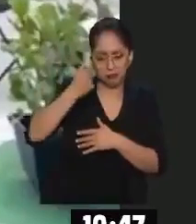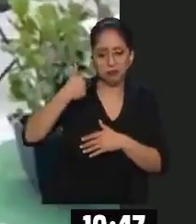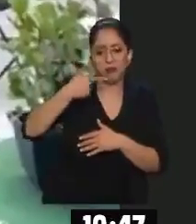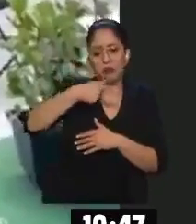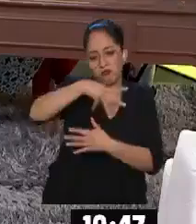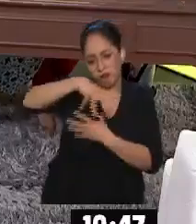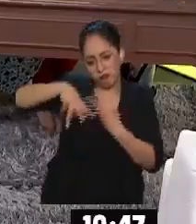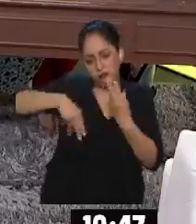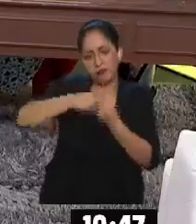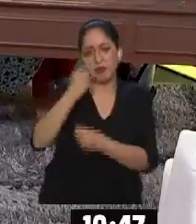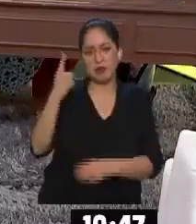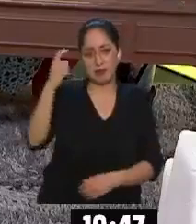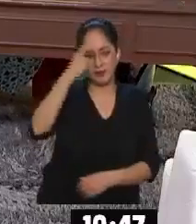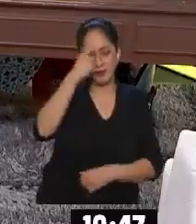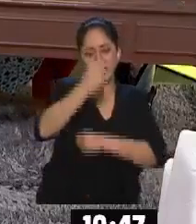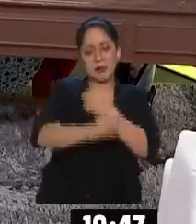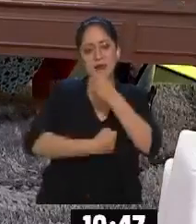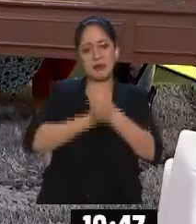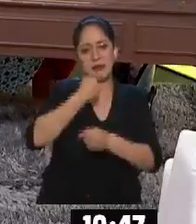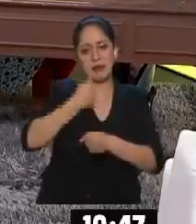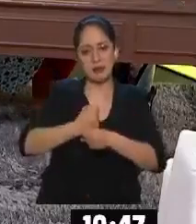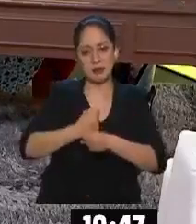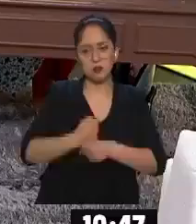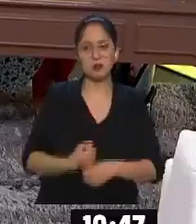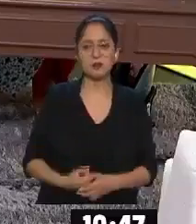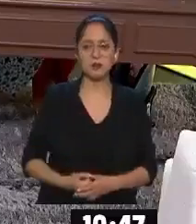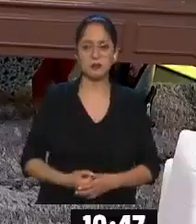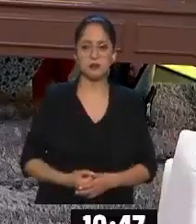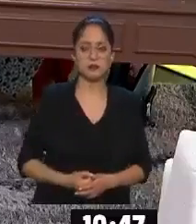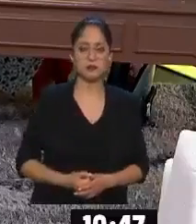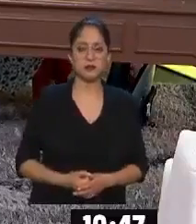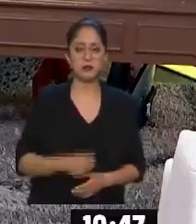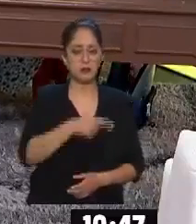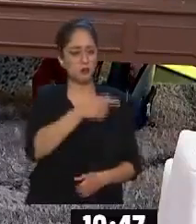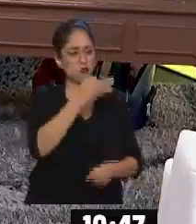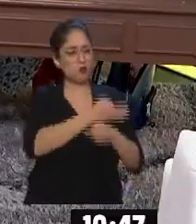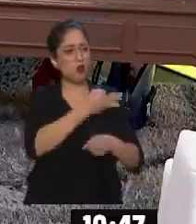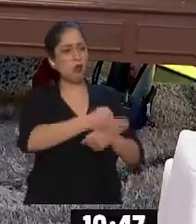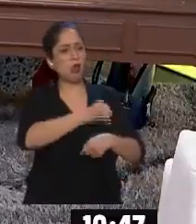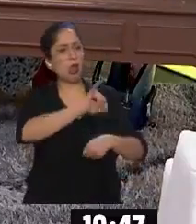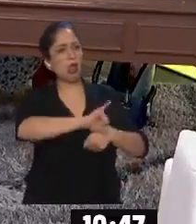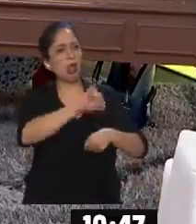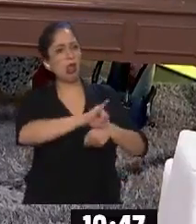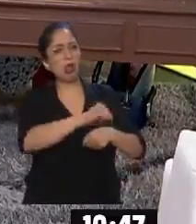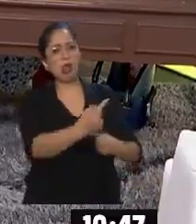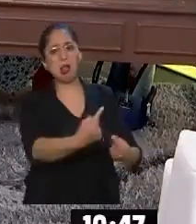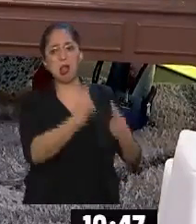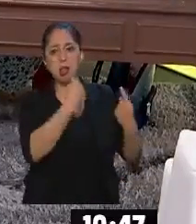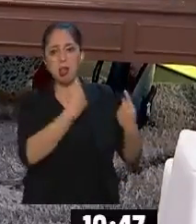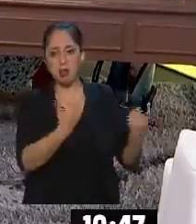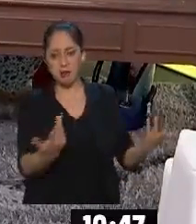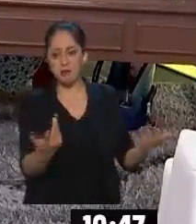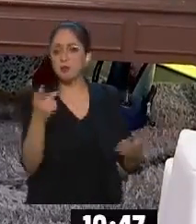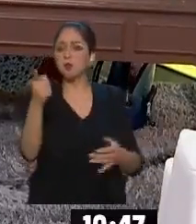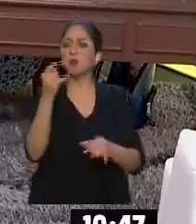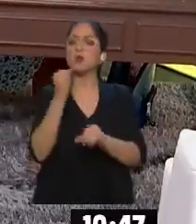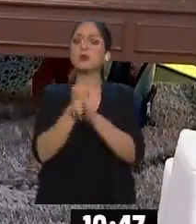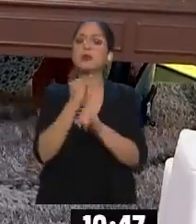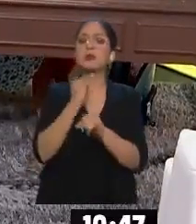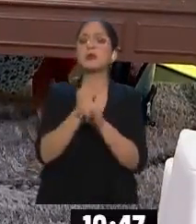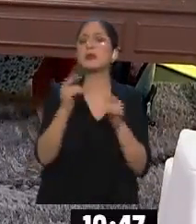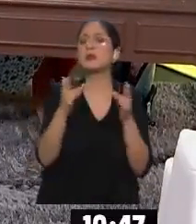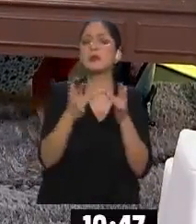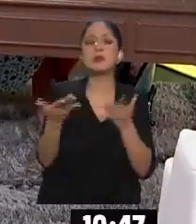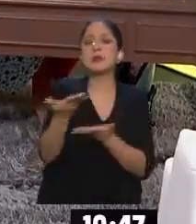económicamente el mundo en los próximos años, ¿no? ¡Ay, ya nos echó la sal! ¡Ay, Dios santo! Pues compañero, a ver qué sucede. Sus redes, tus